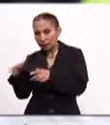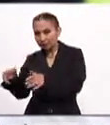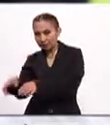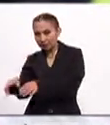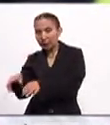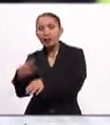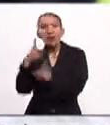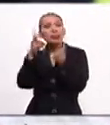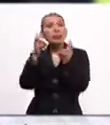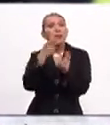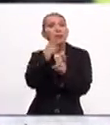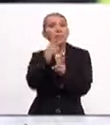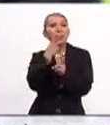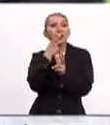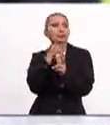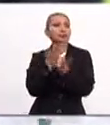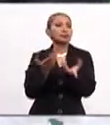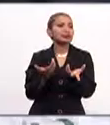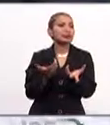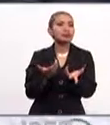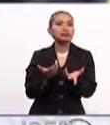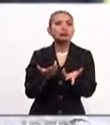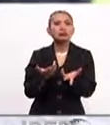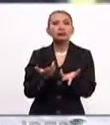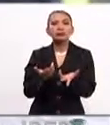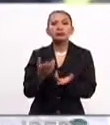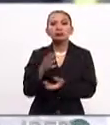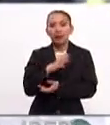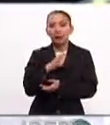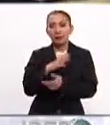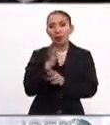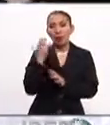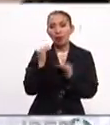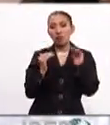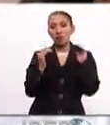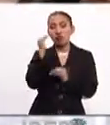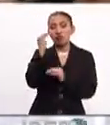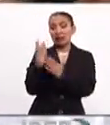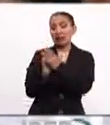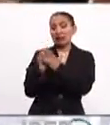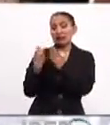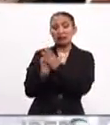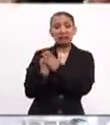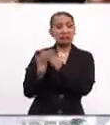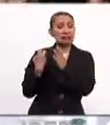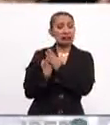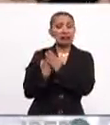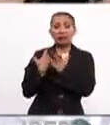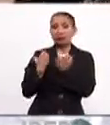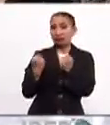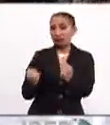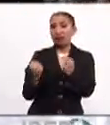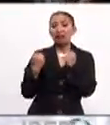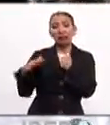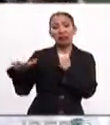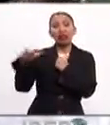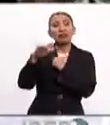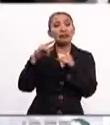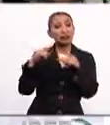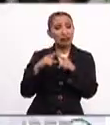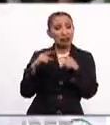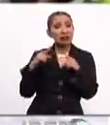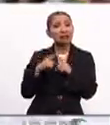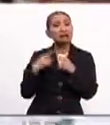Los temas tratados, habría que decir que hubo un nivel de autocrítica fuerte por parte de la